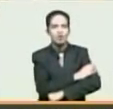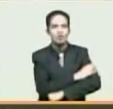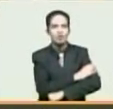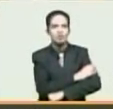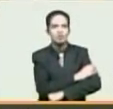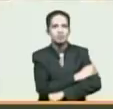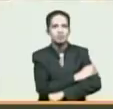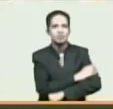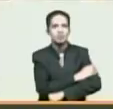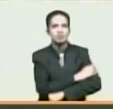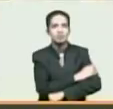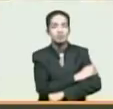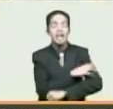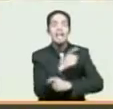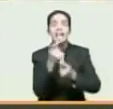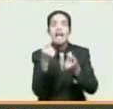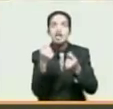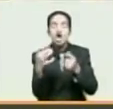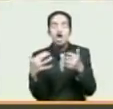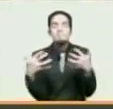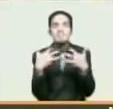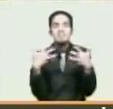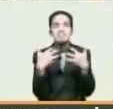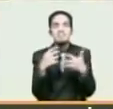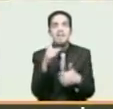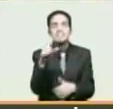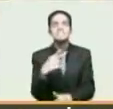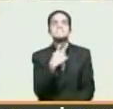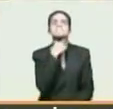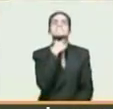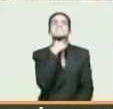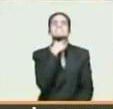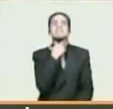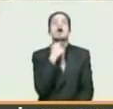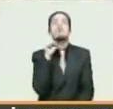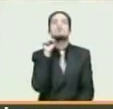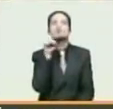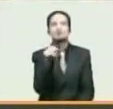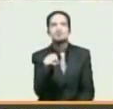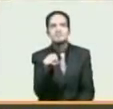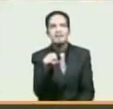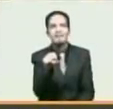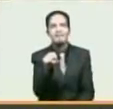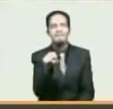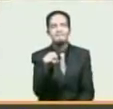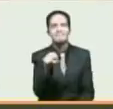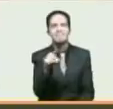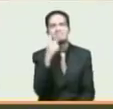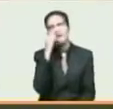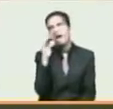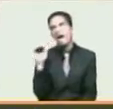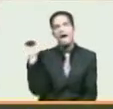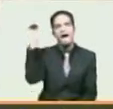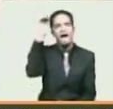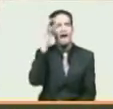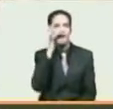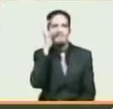La guerra económica inclusive lo está afectando a usted, señor opositor, que se hace llamar clase alta